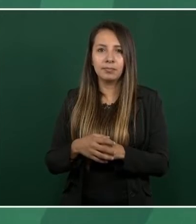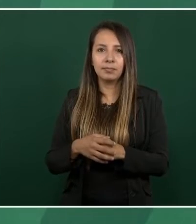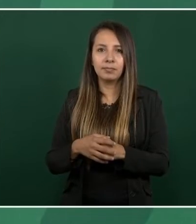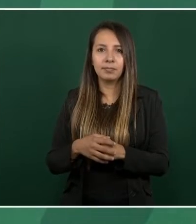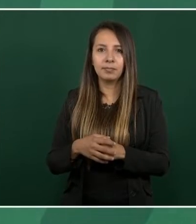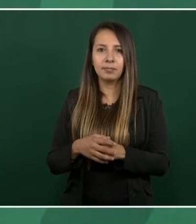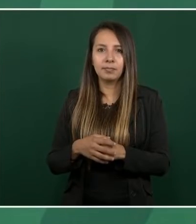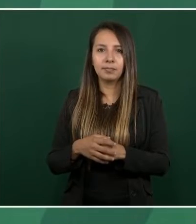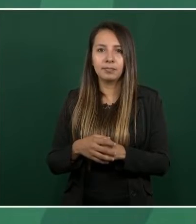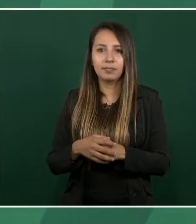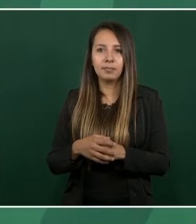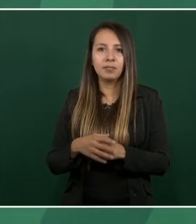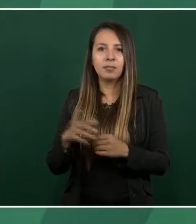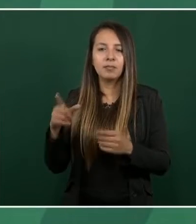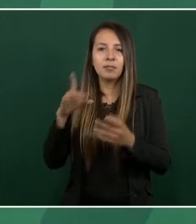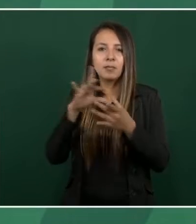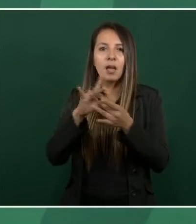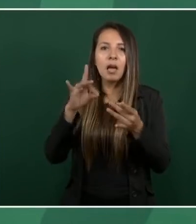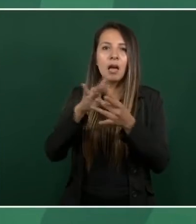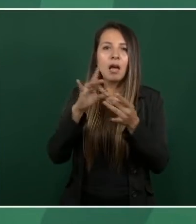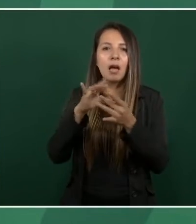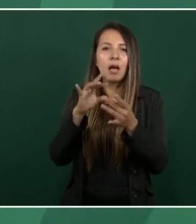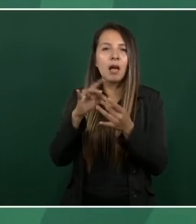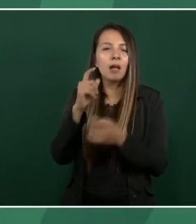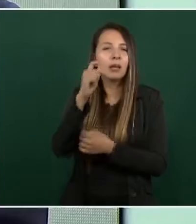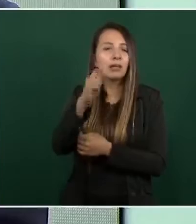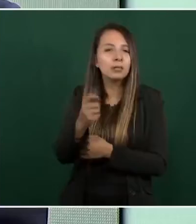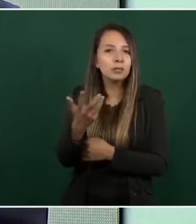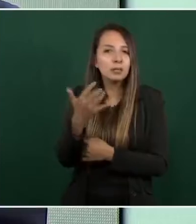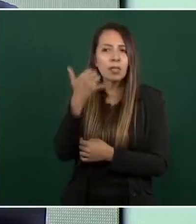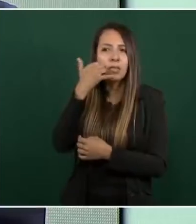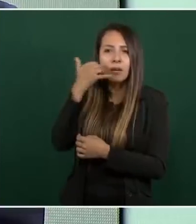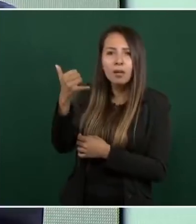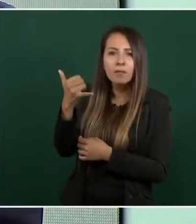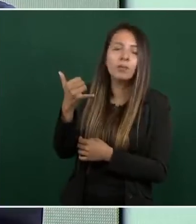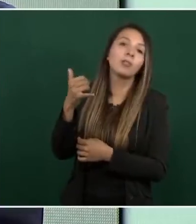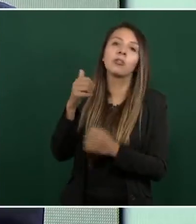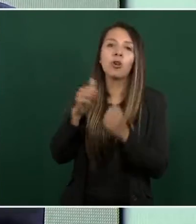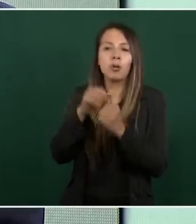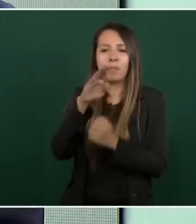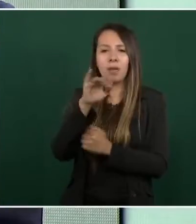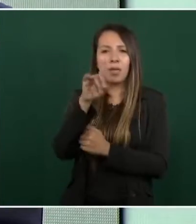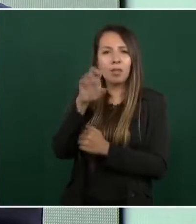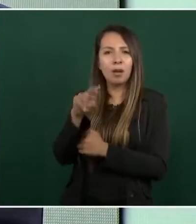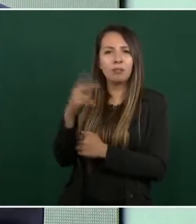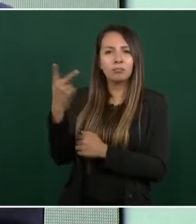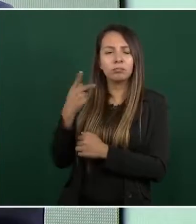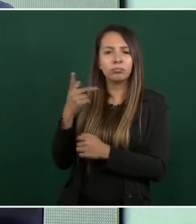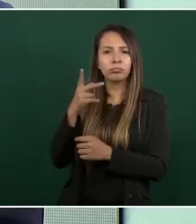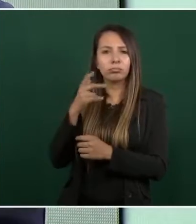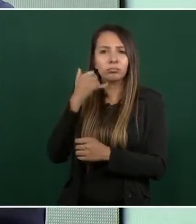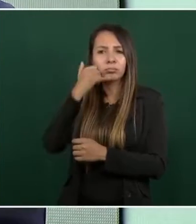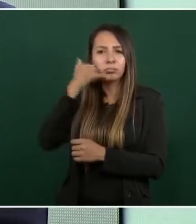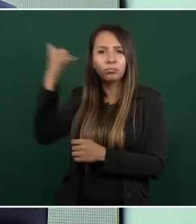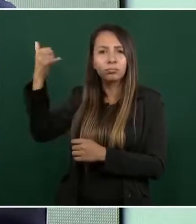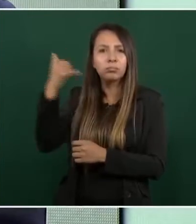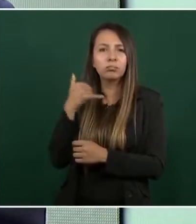que he hablado de manera directa o por teléfono con el presidente Biden, lo primero que me dice es: